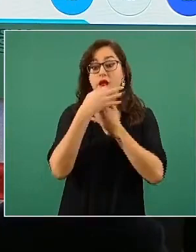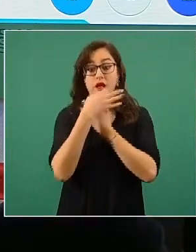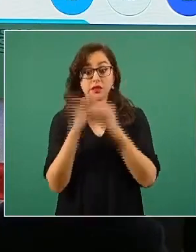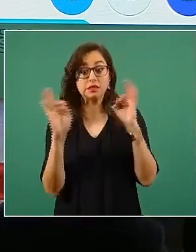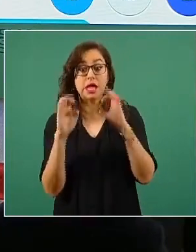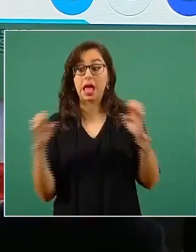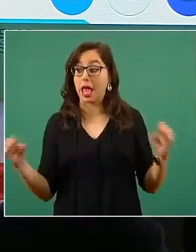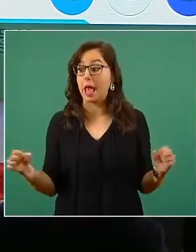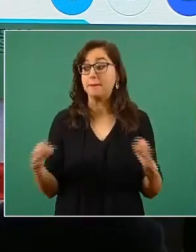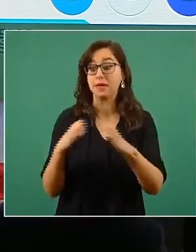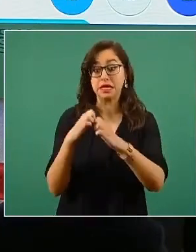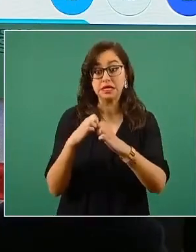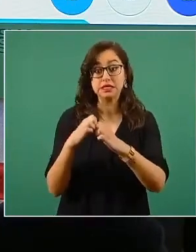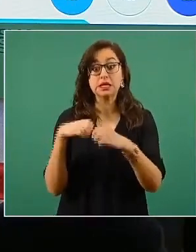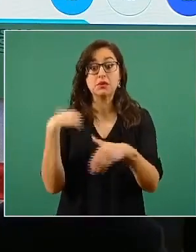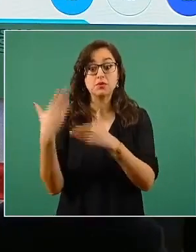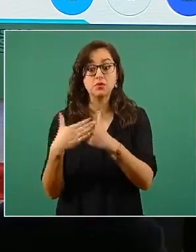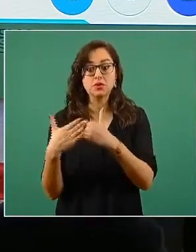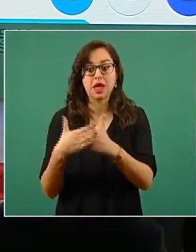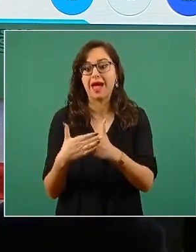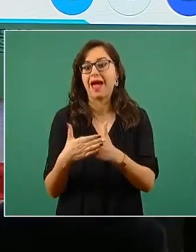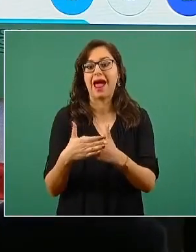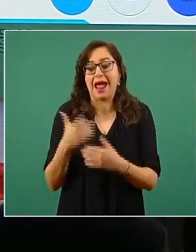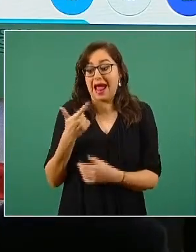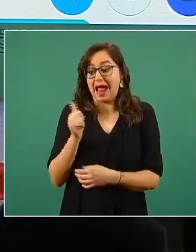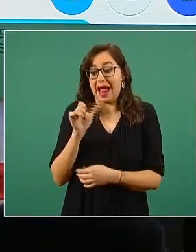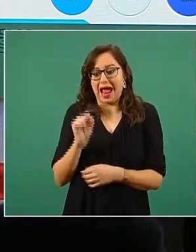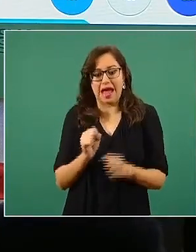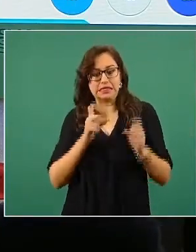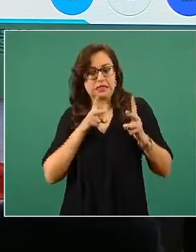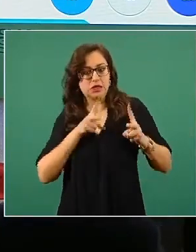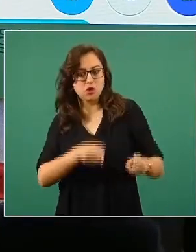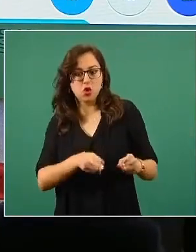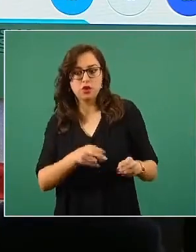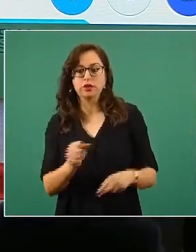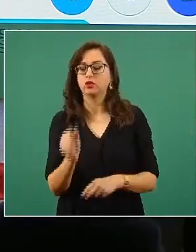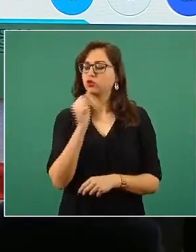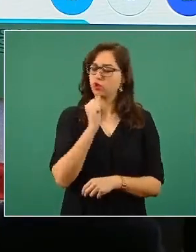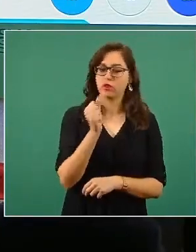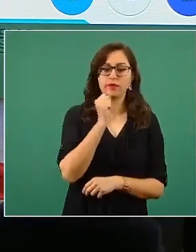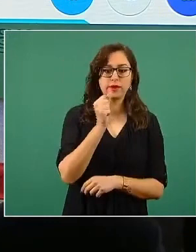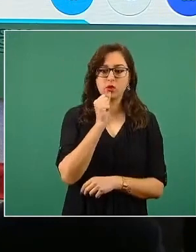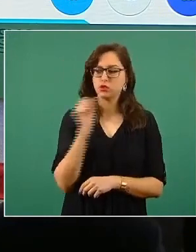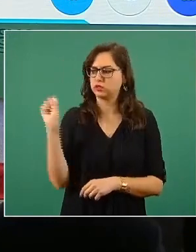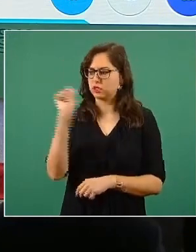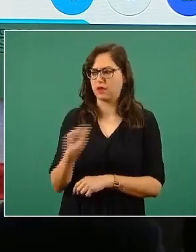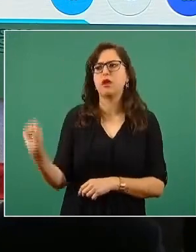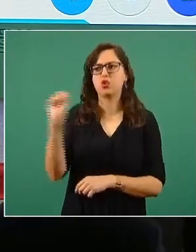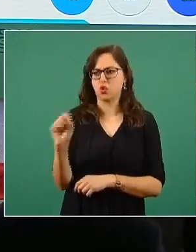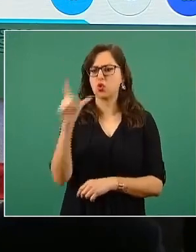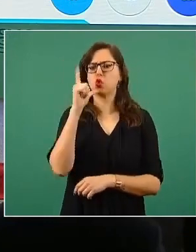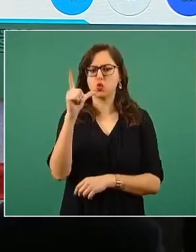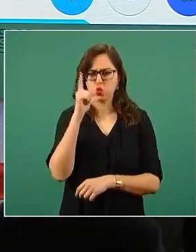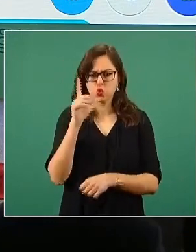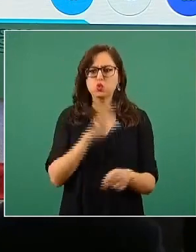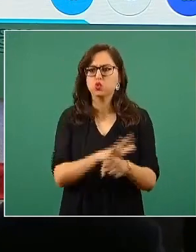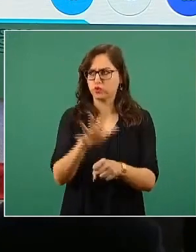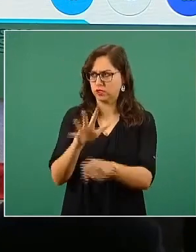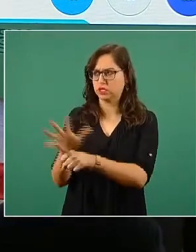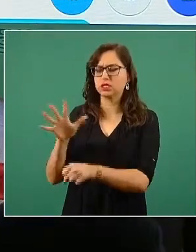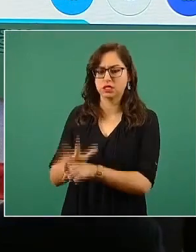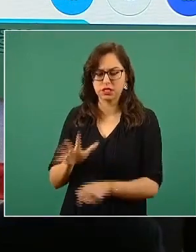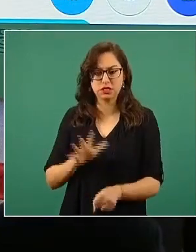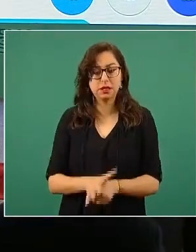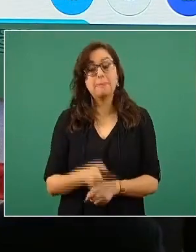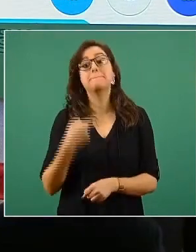no hay cortes de gas, por eso no se presentaron ningún corte de electricidad el sábado. Y tenemos entonces un aumento